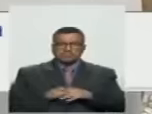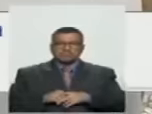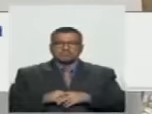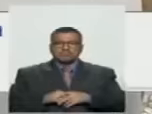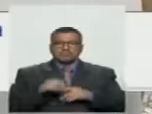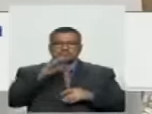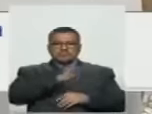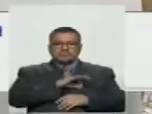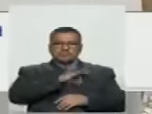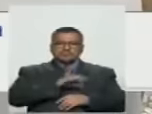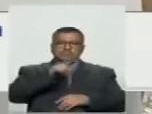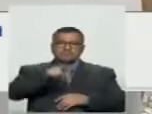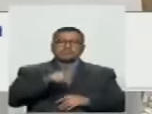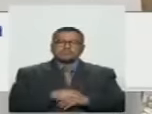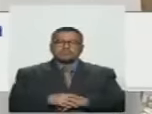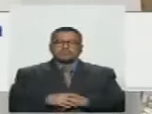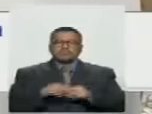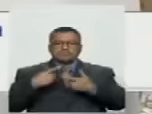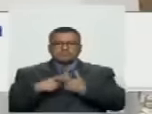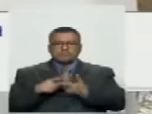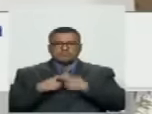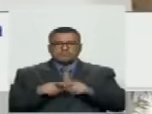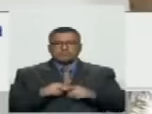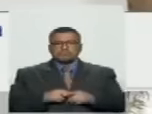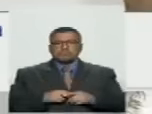con la sociedad y con los demás.